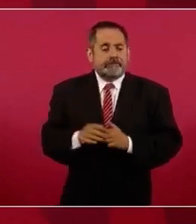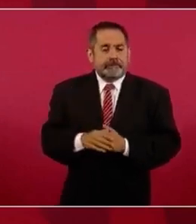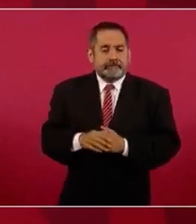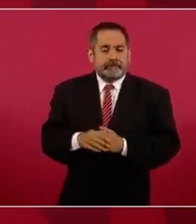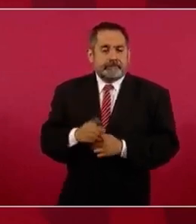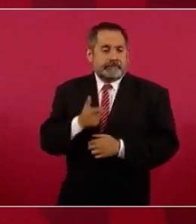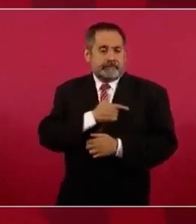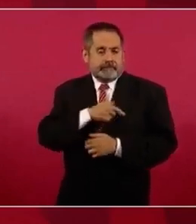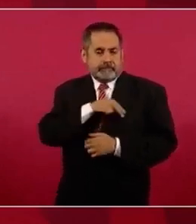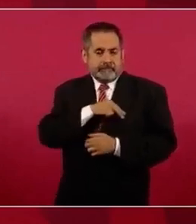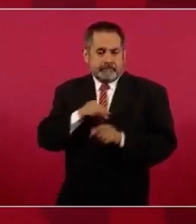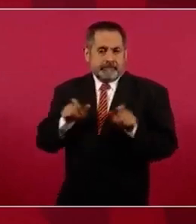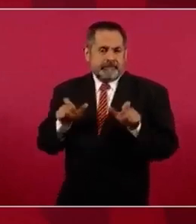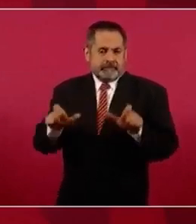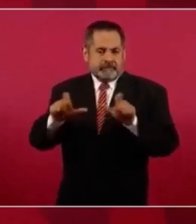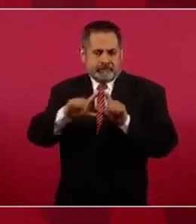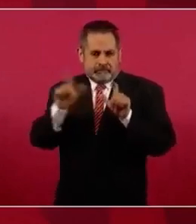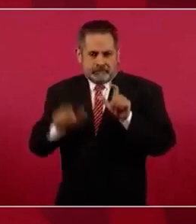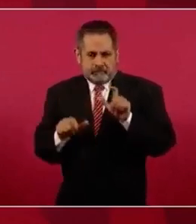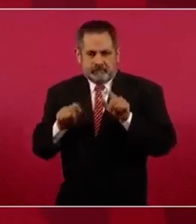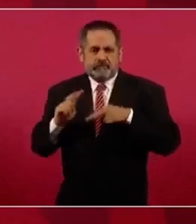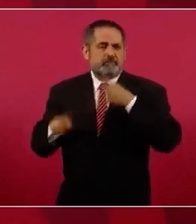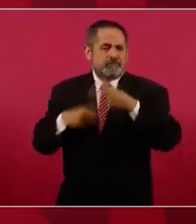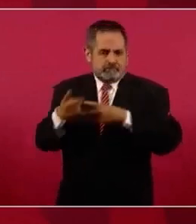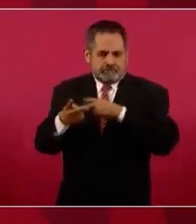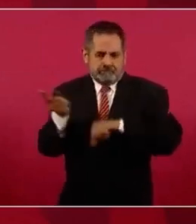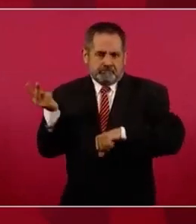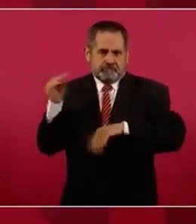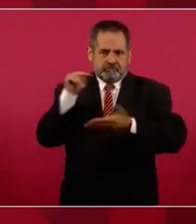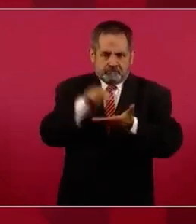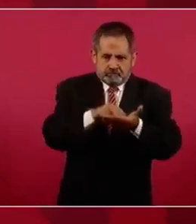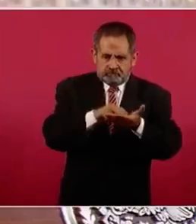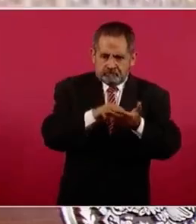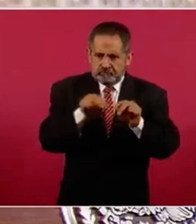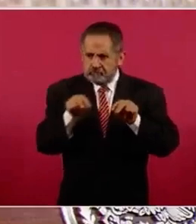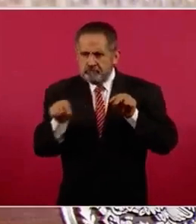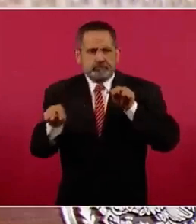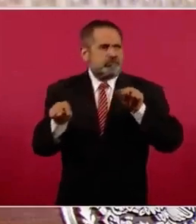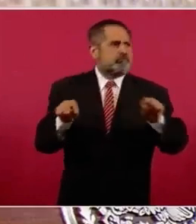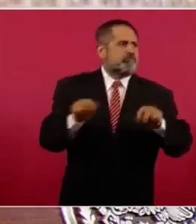la Guardia Nacional va a estar pendiente